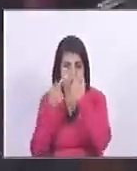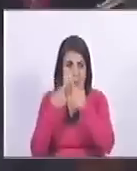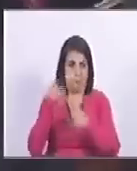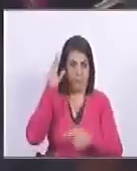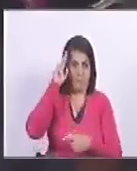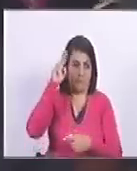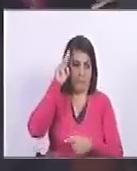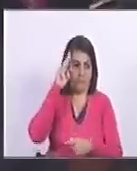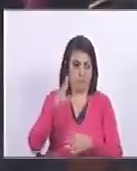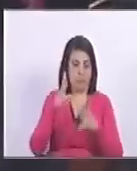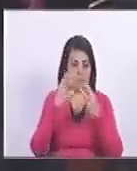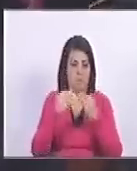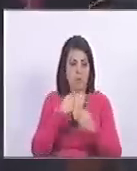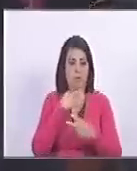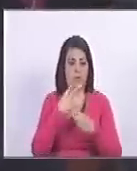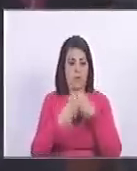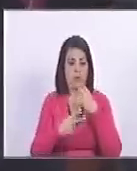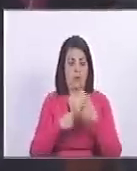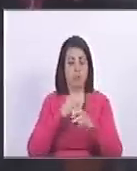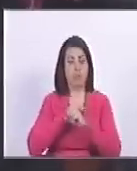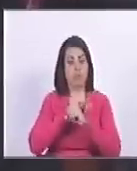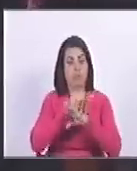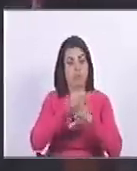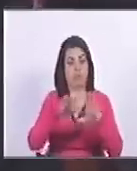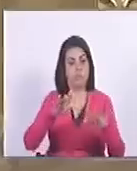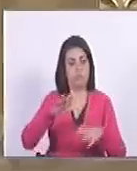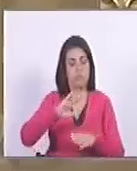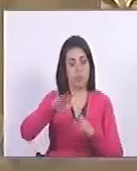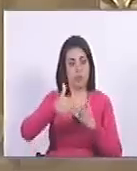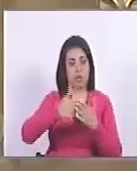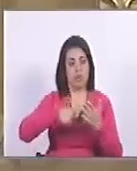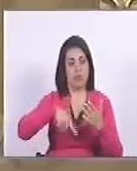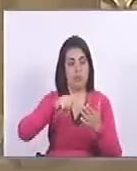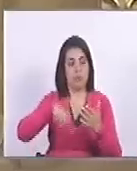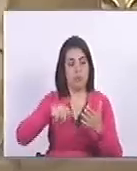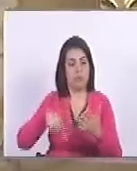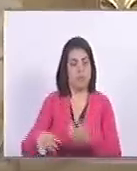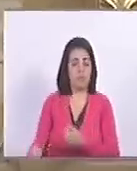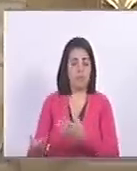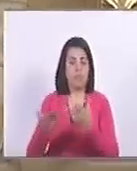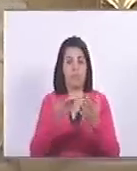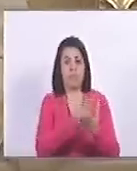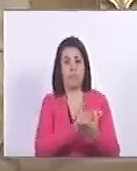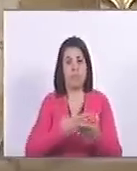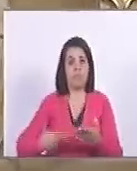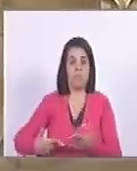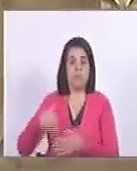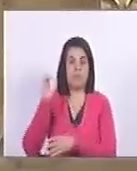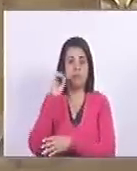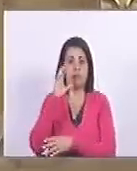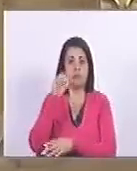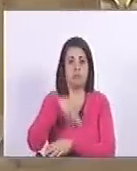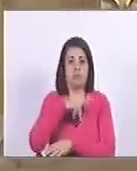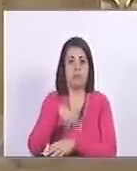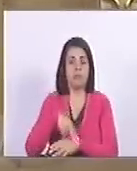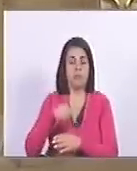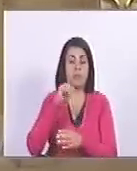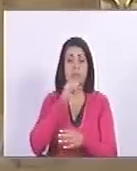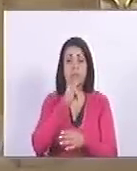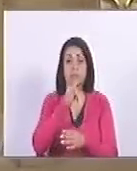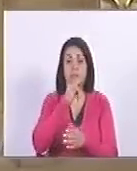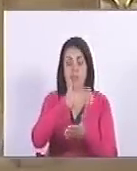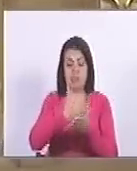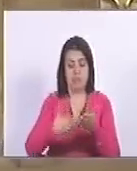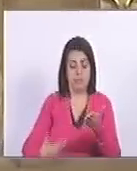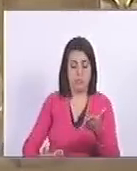maestros, miles de voces se desplegaron para recoger firmas, para entregar, presidente, en esta asamblea un expediente